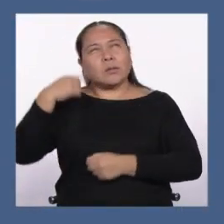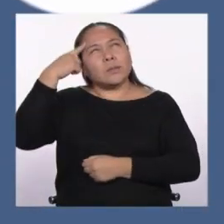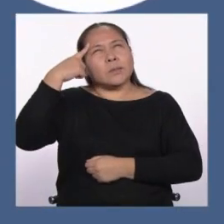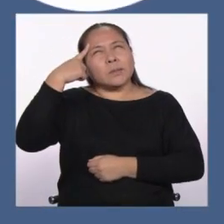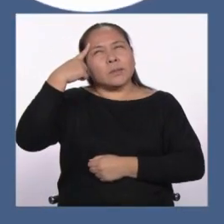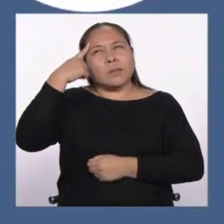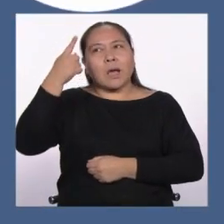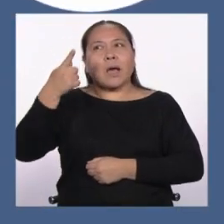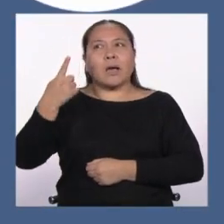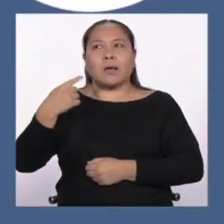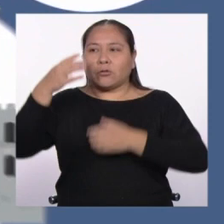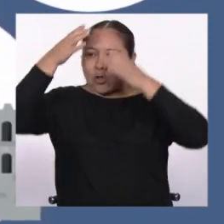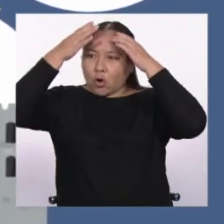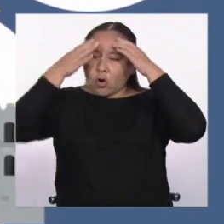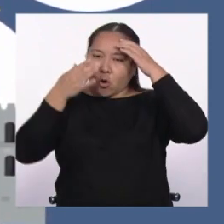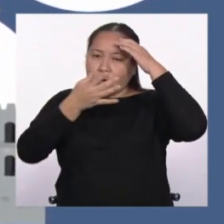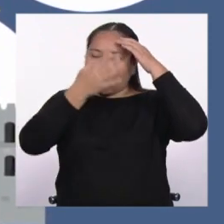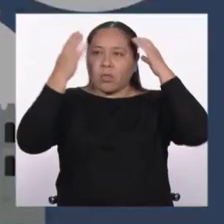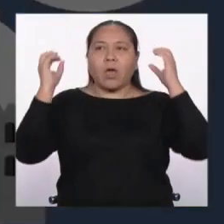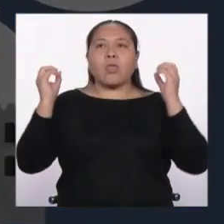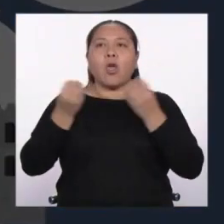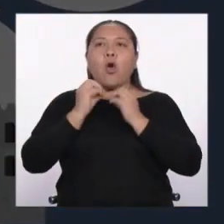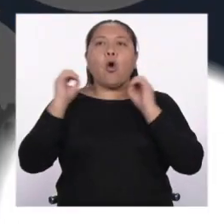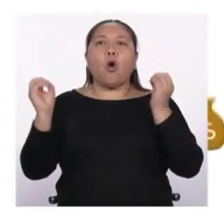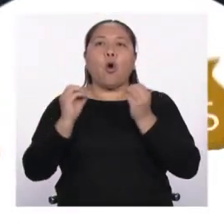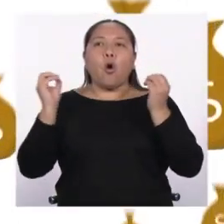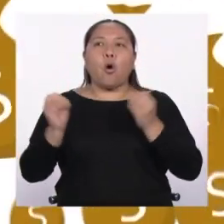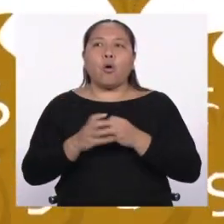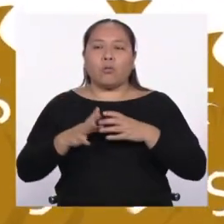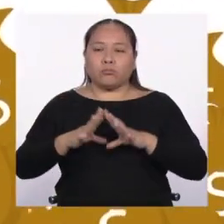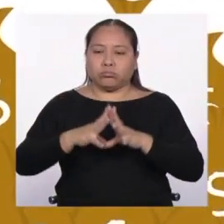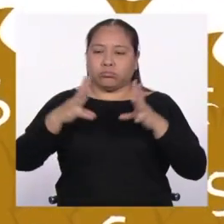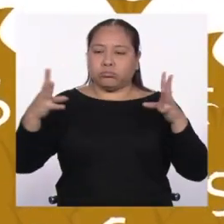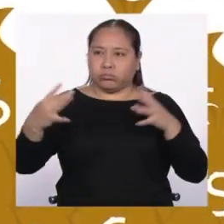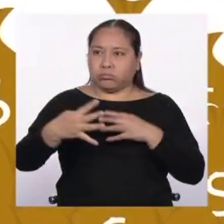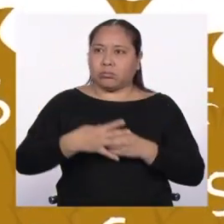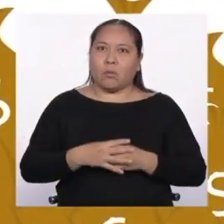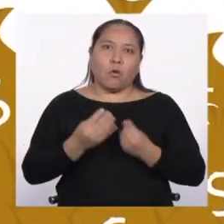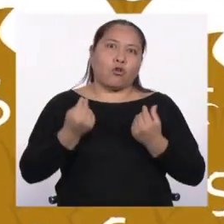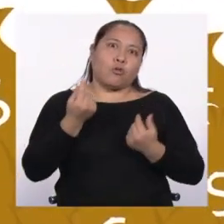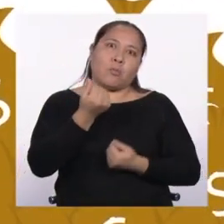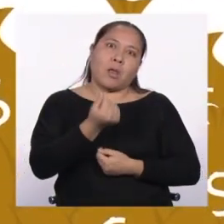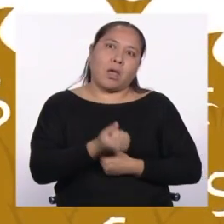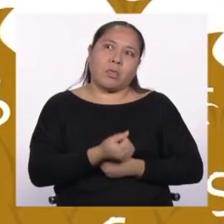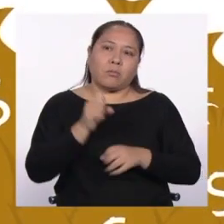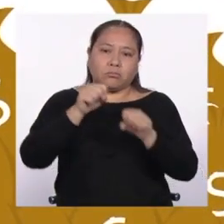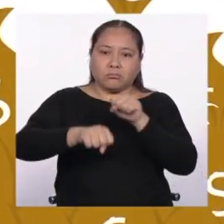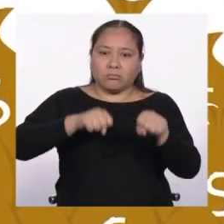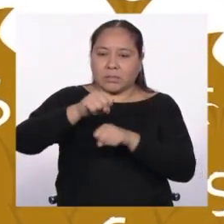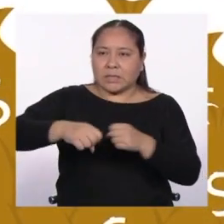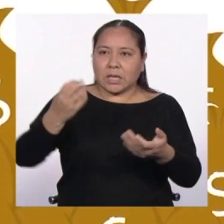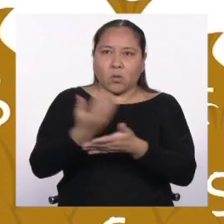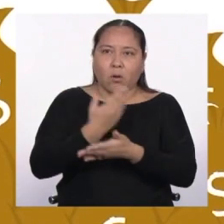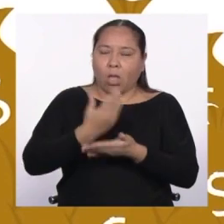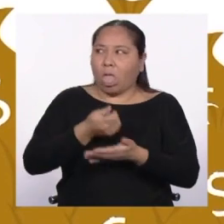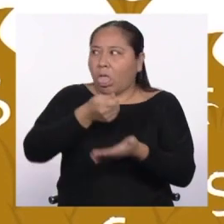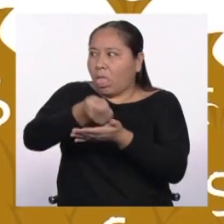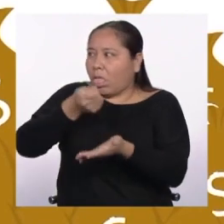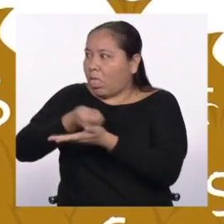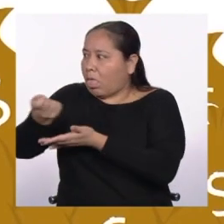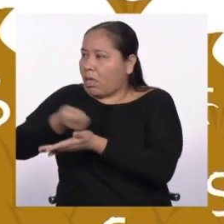mente es una corona de oro, un palacio enorme y harto dinero, como para comprarte una bici nueva y todo lo que se te venga a la